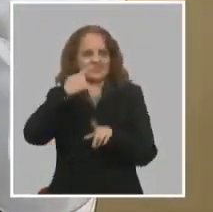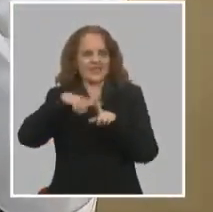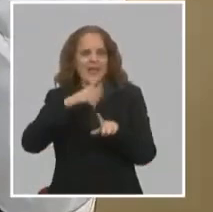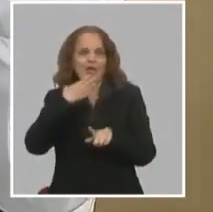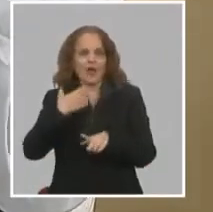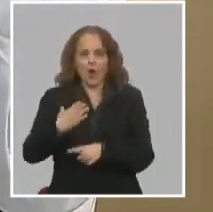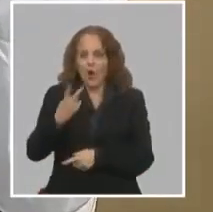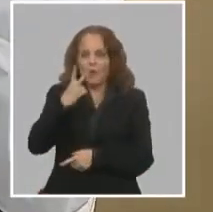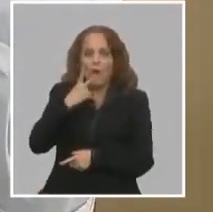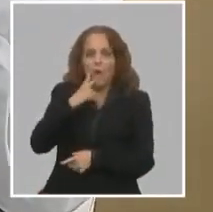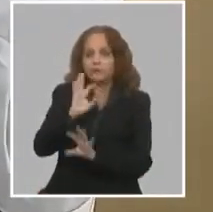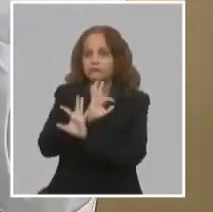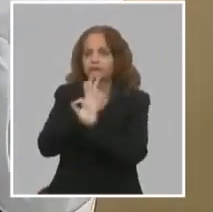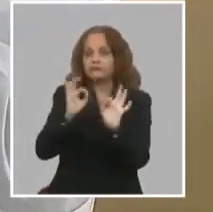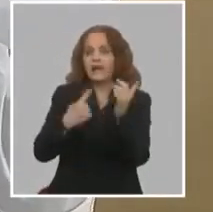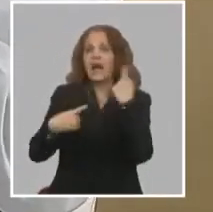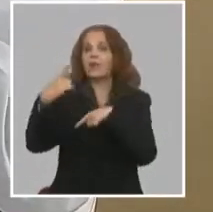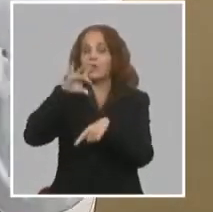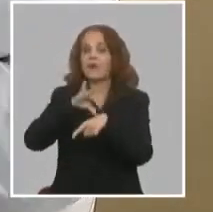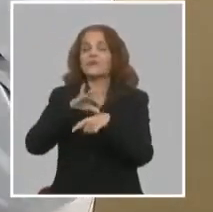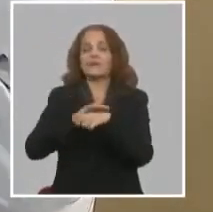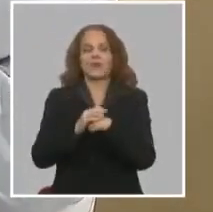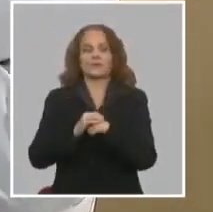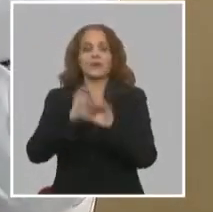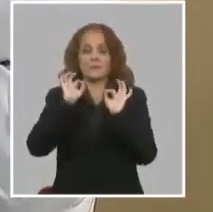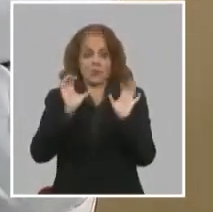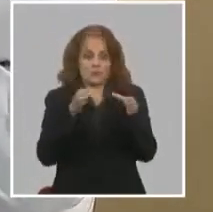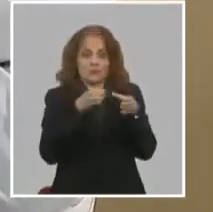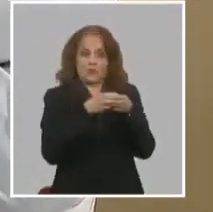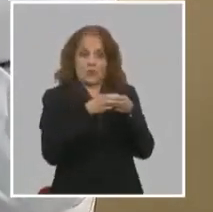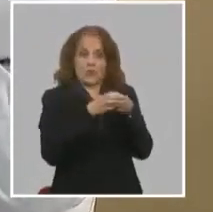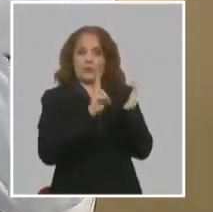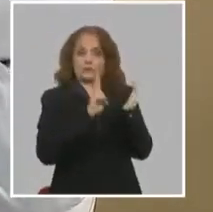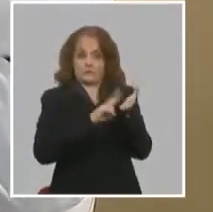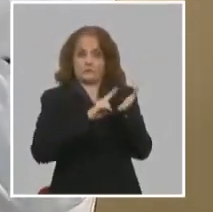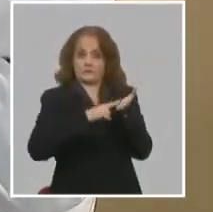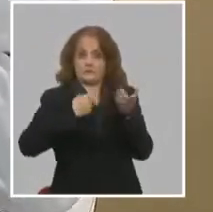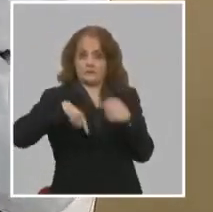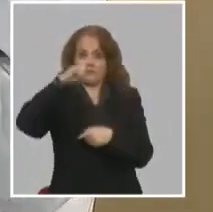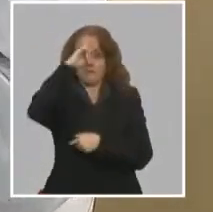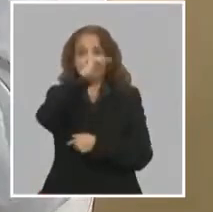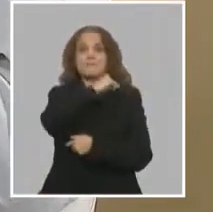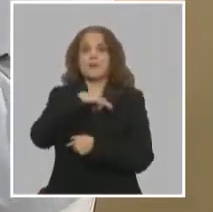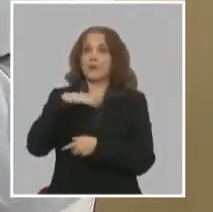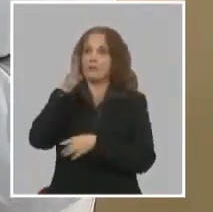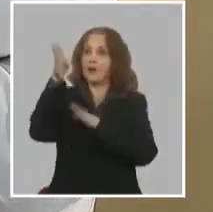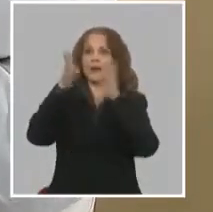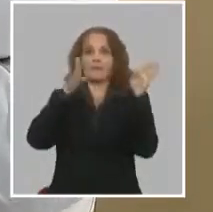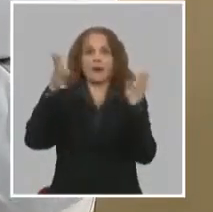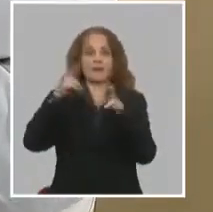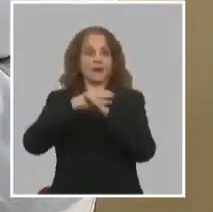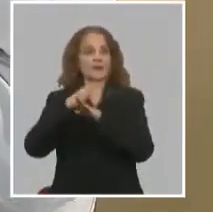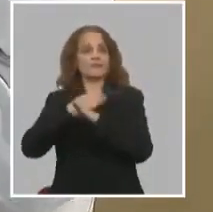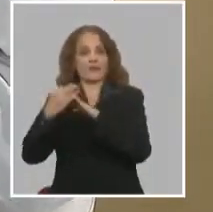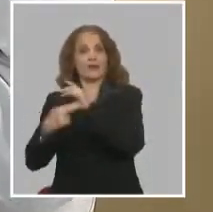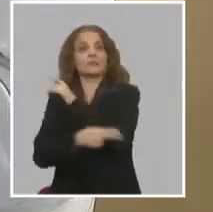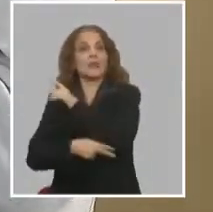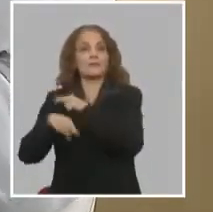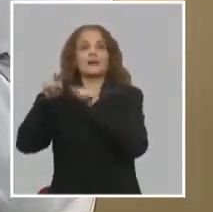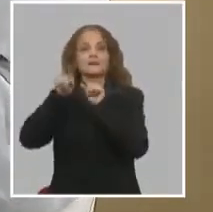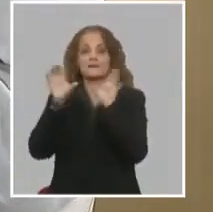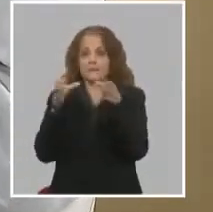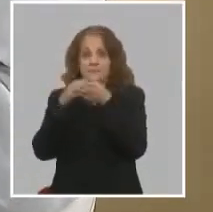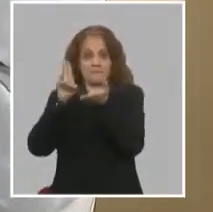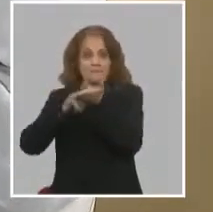enviaron a Europa, a Italia, a Andorra y a otras partes del mundo, los principales compañeros que las